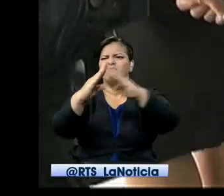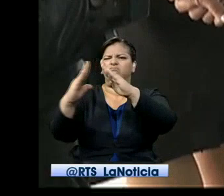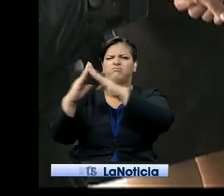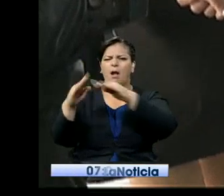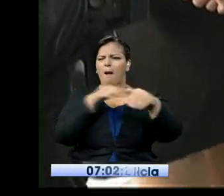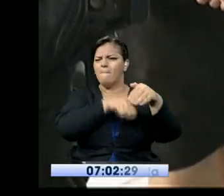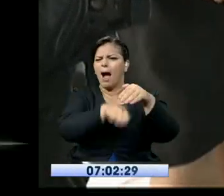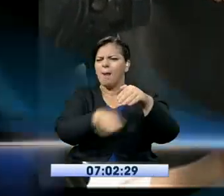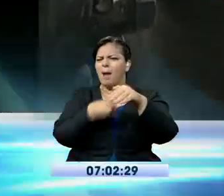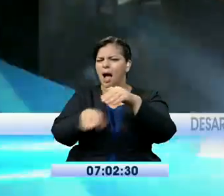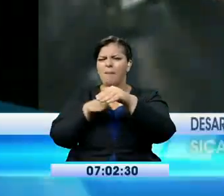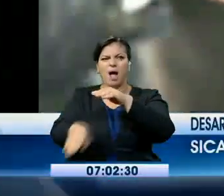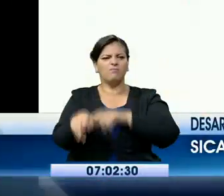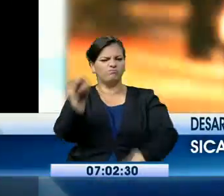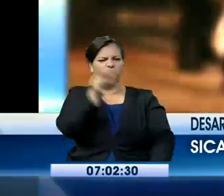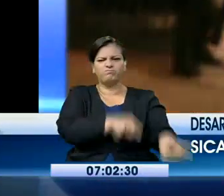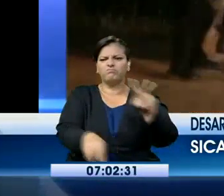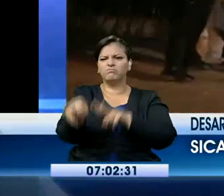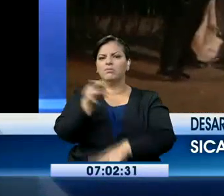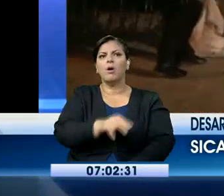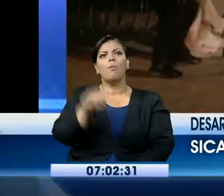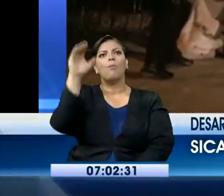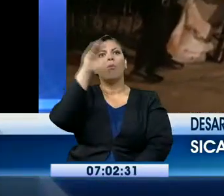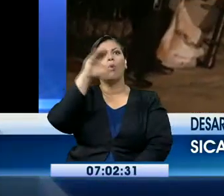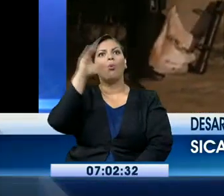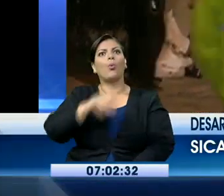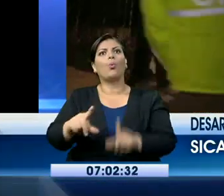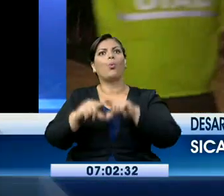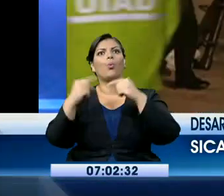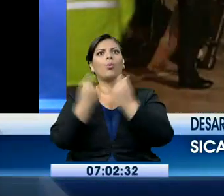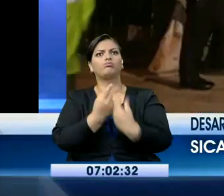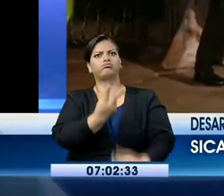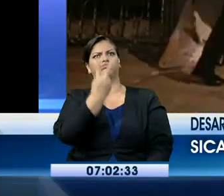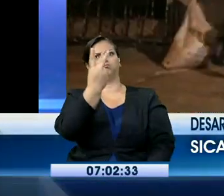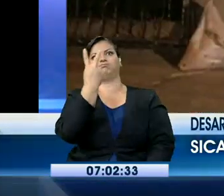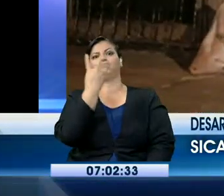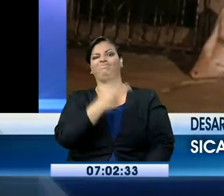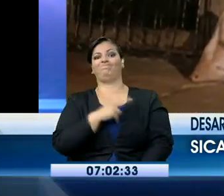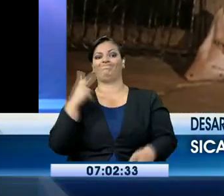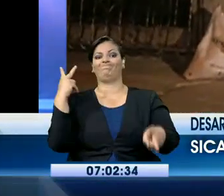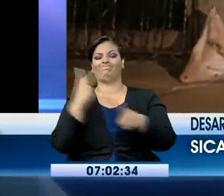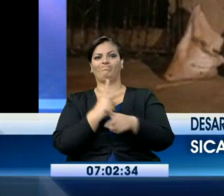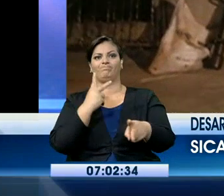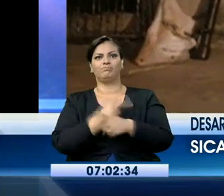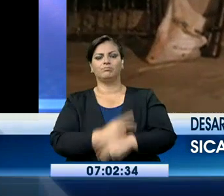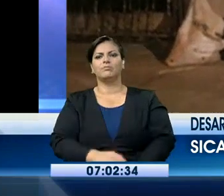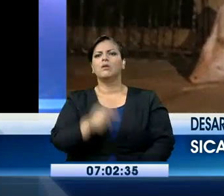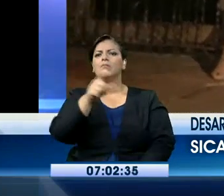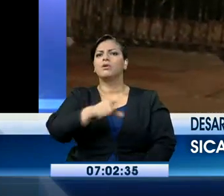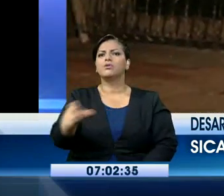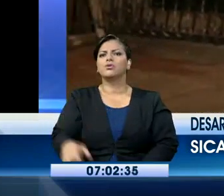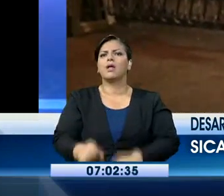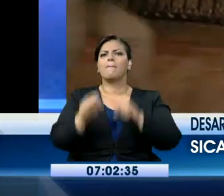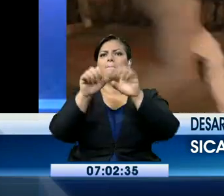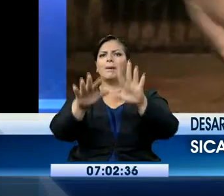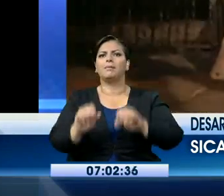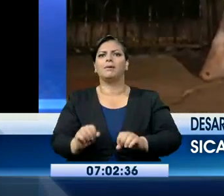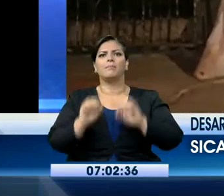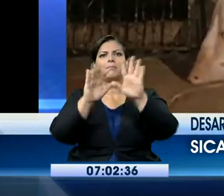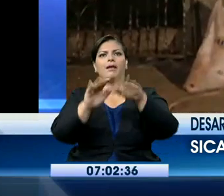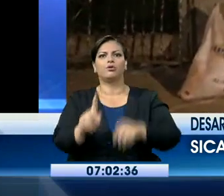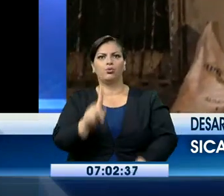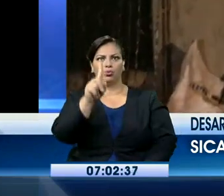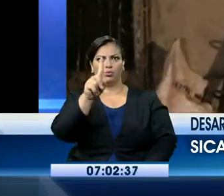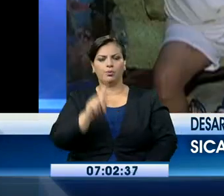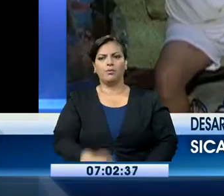Que operaba en la provincia de Los Ríos y específicamente en los distritos esteros